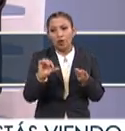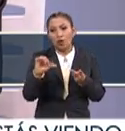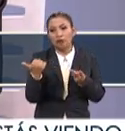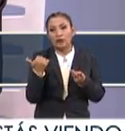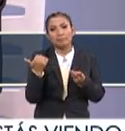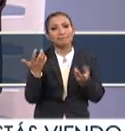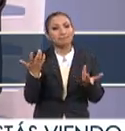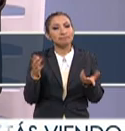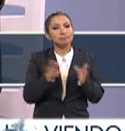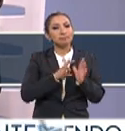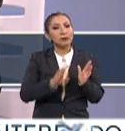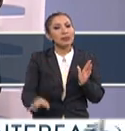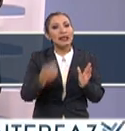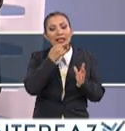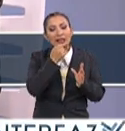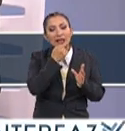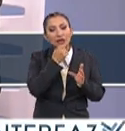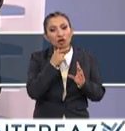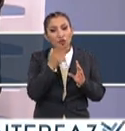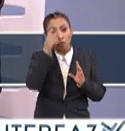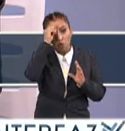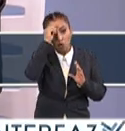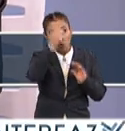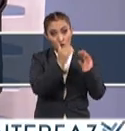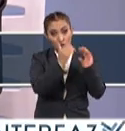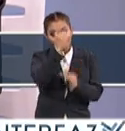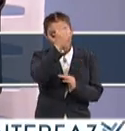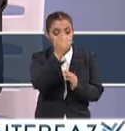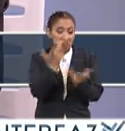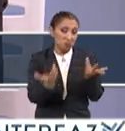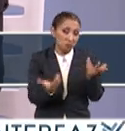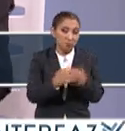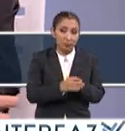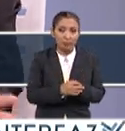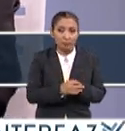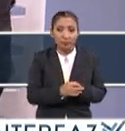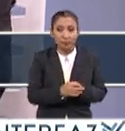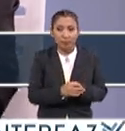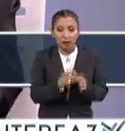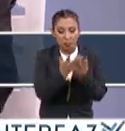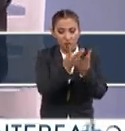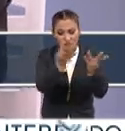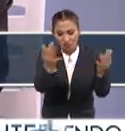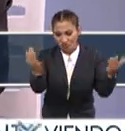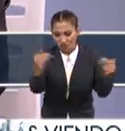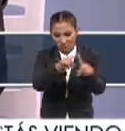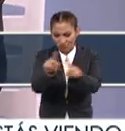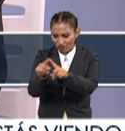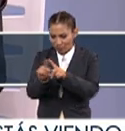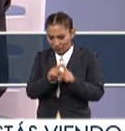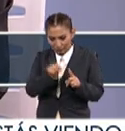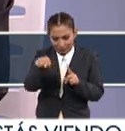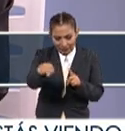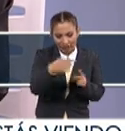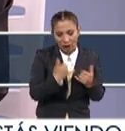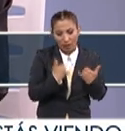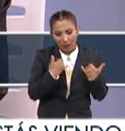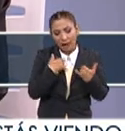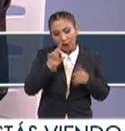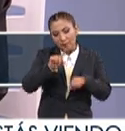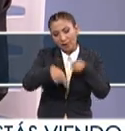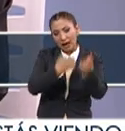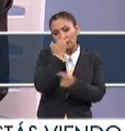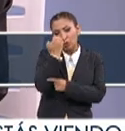otras condiciones pueden ser los niños sobredotados, así como esa gran variante de chicos que van